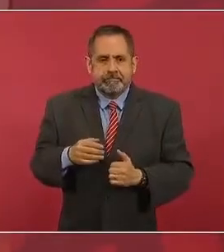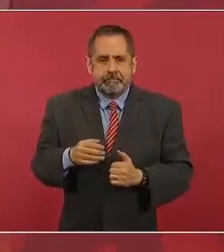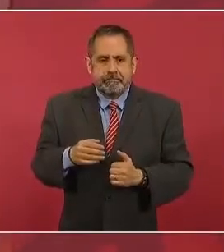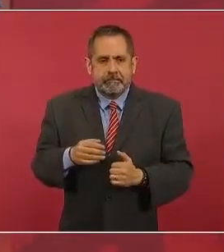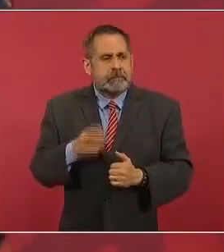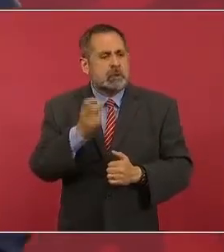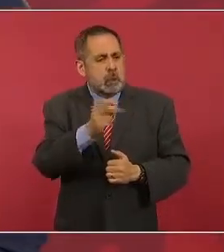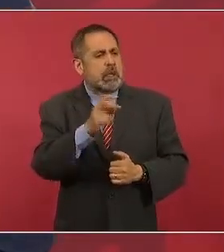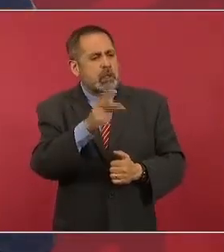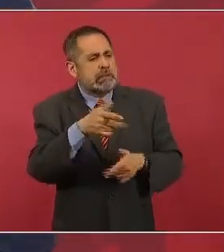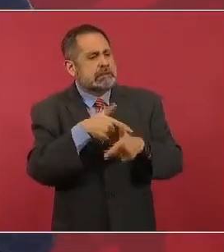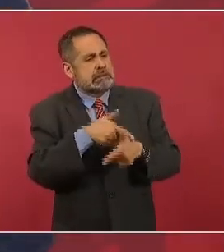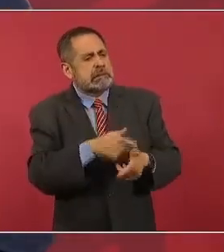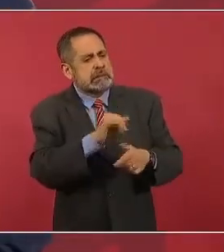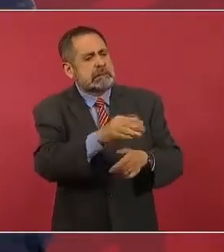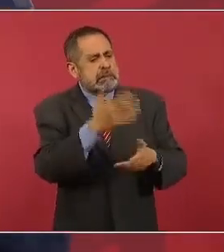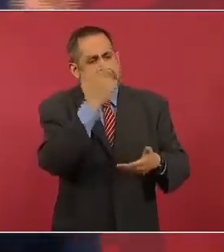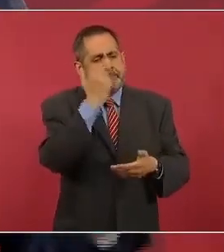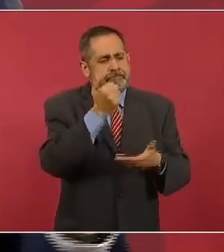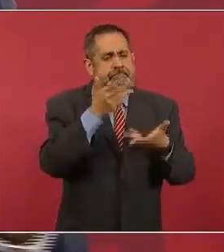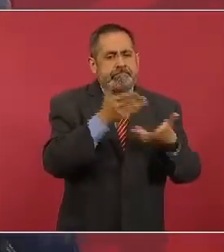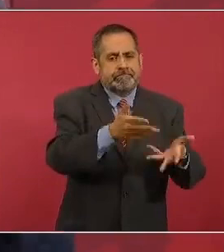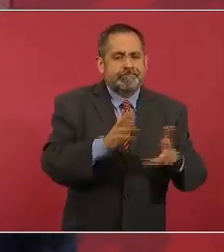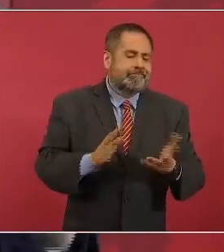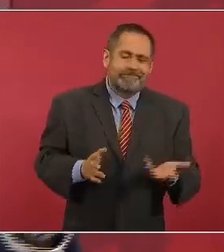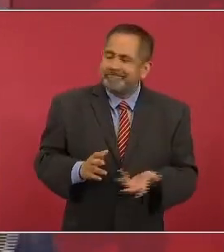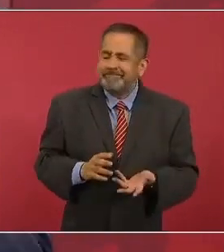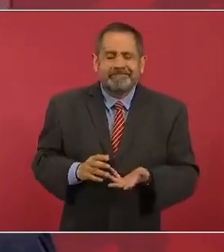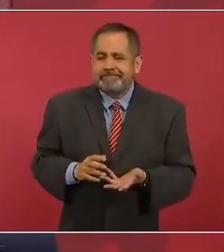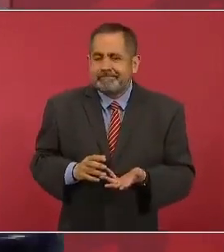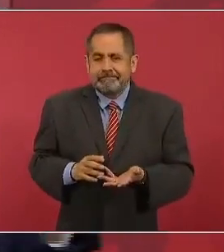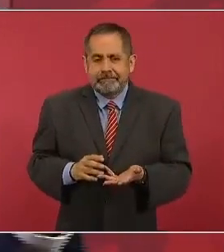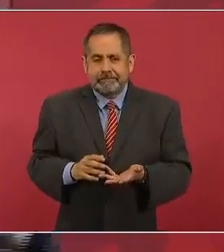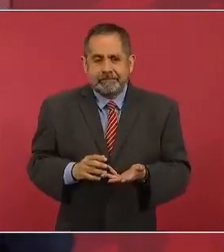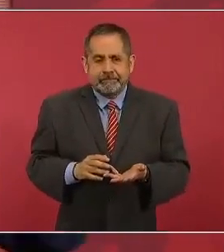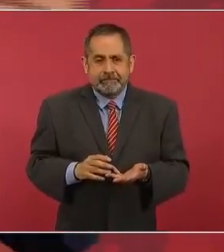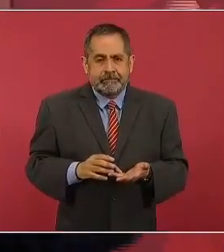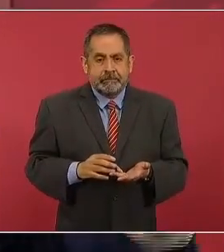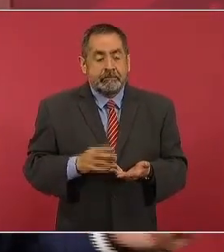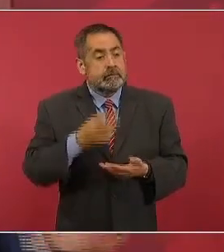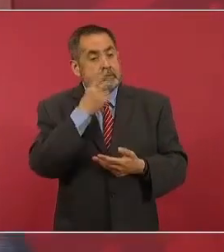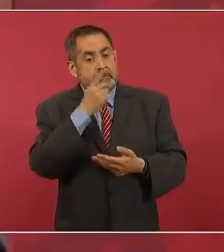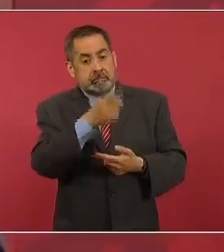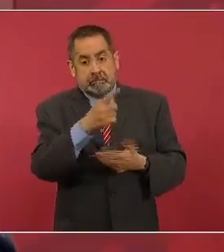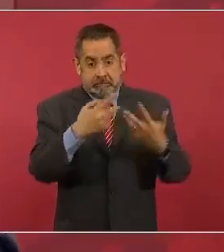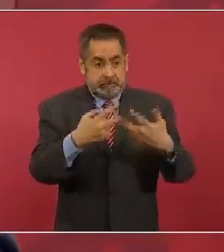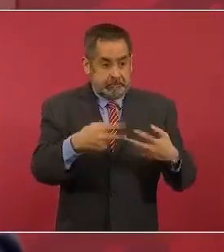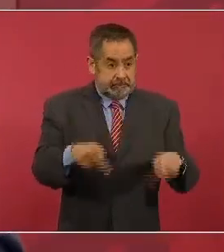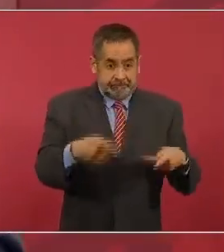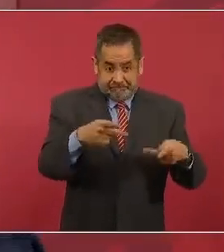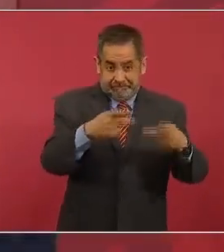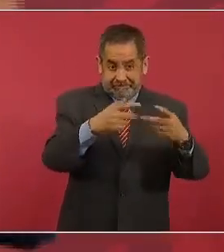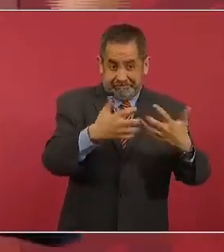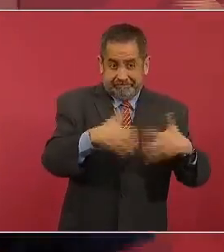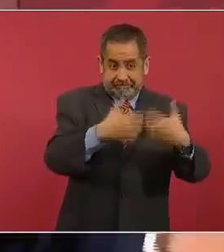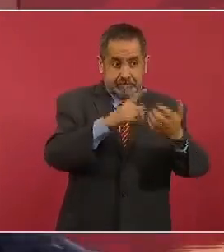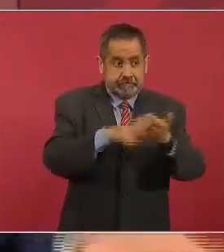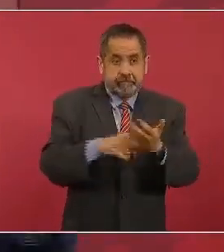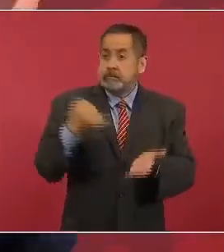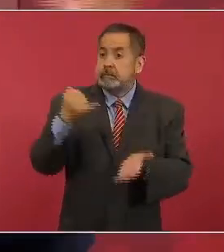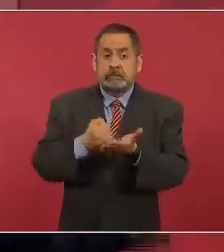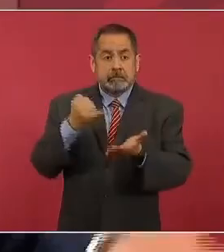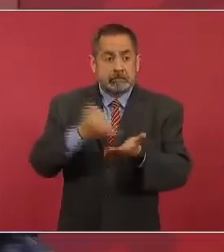irnos por ese camino. Hasta nos hablan de aumento en la recaudación, como si lo